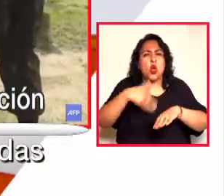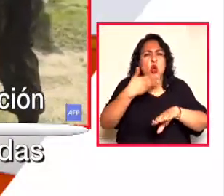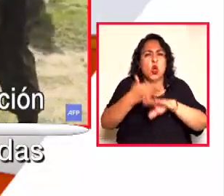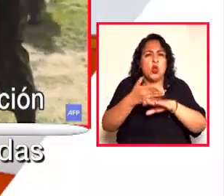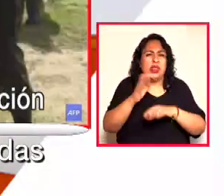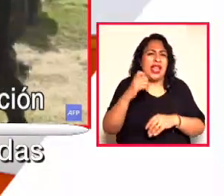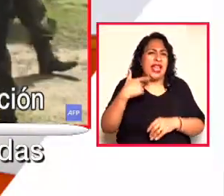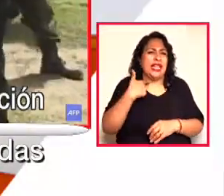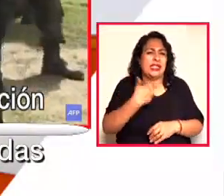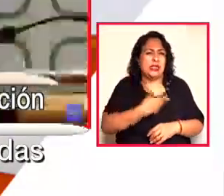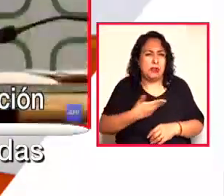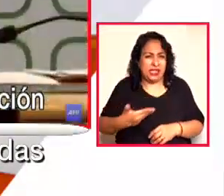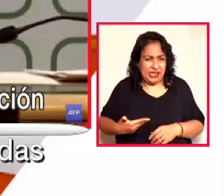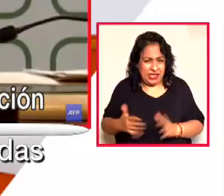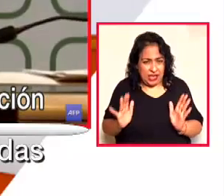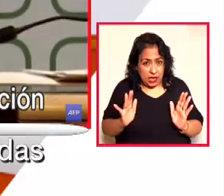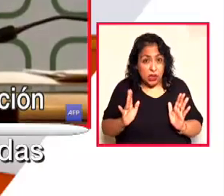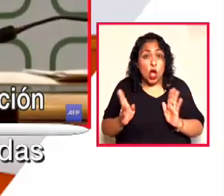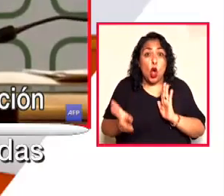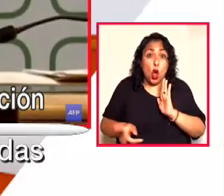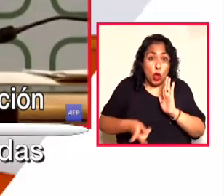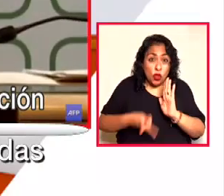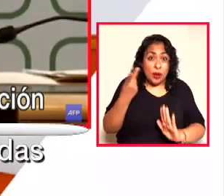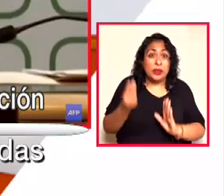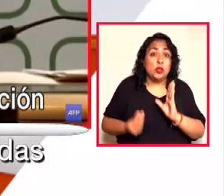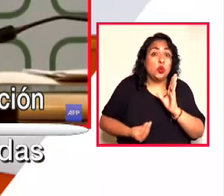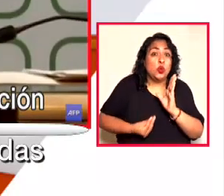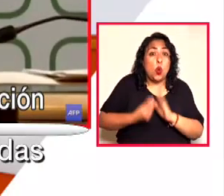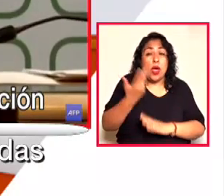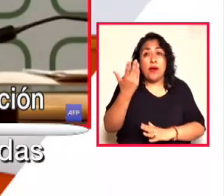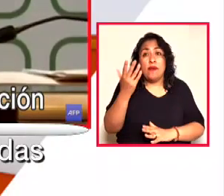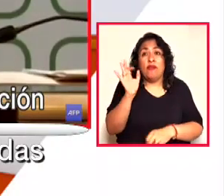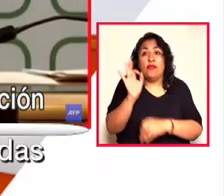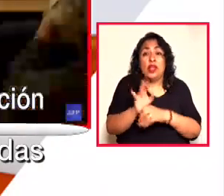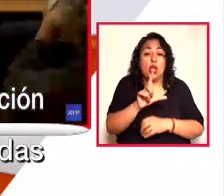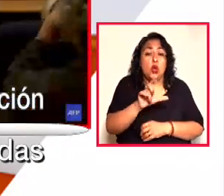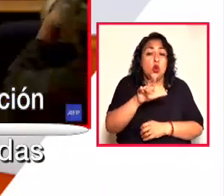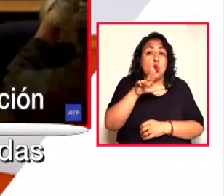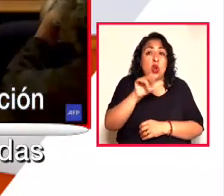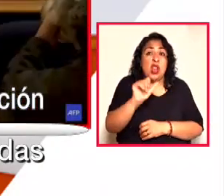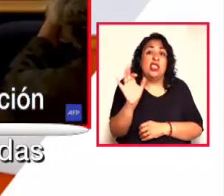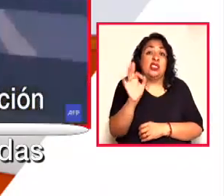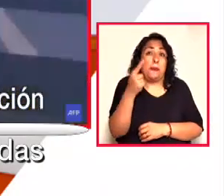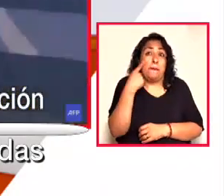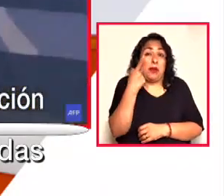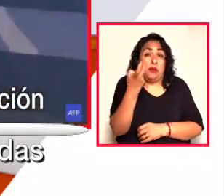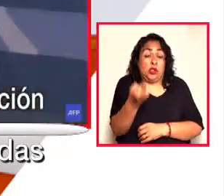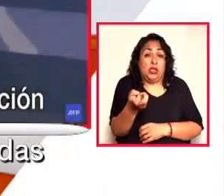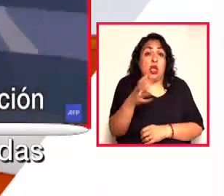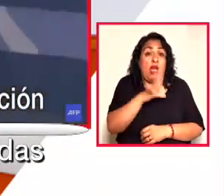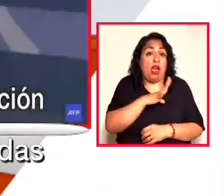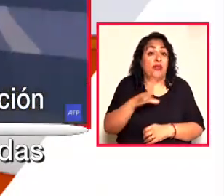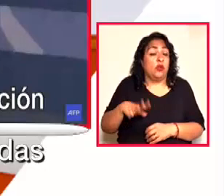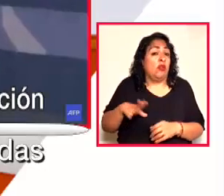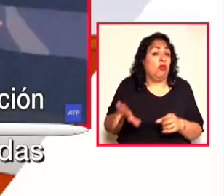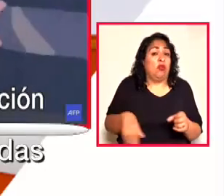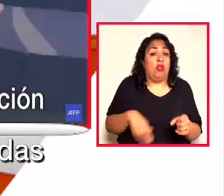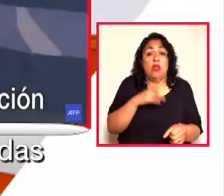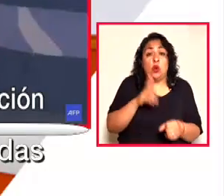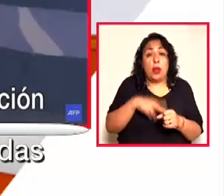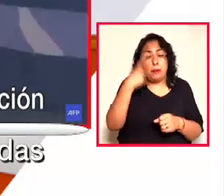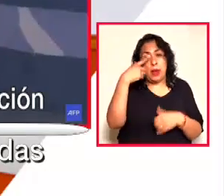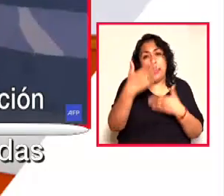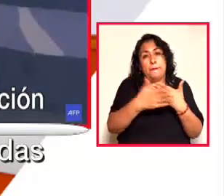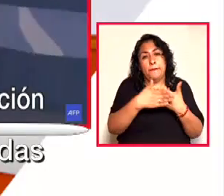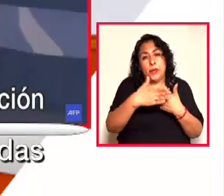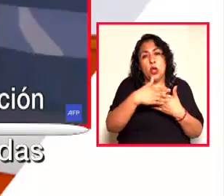exmandatario, se revivan nuevos bríos a favor de Lula, que puede llegar a ser evidentemente un candidato natural para el próximo